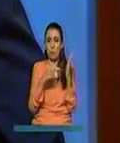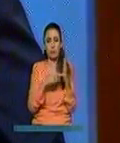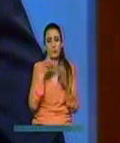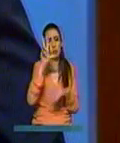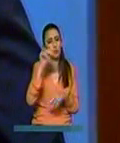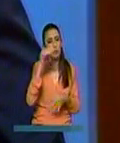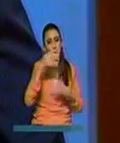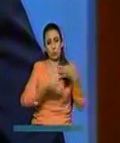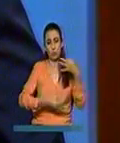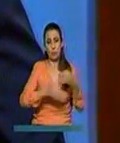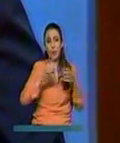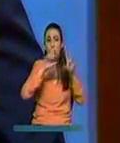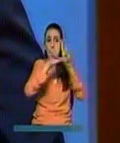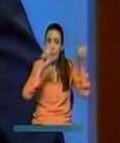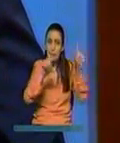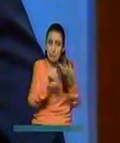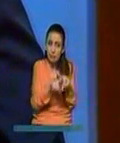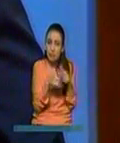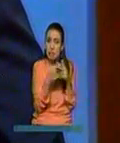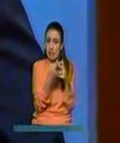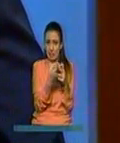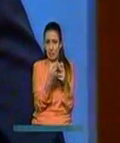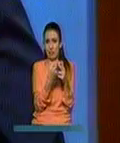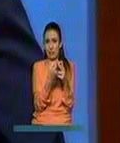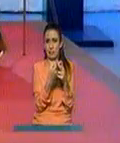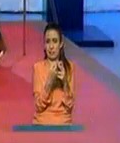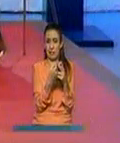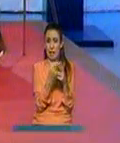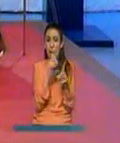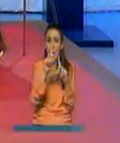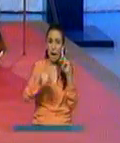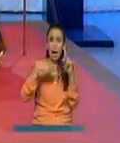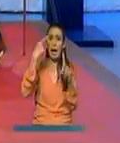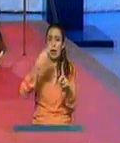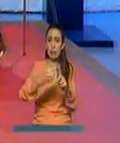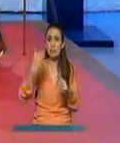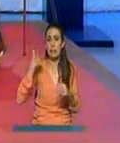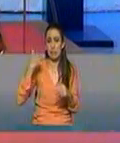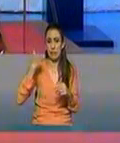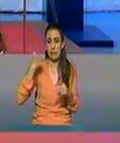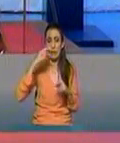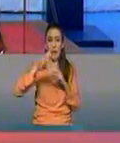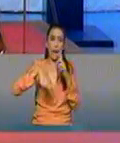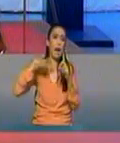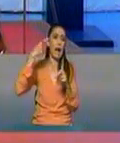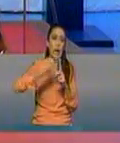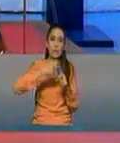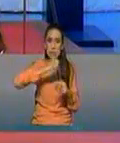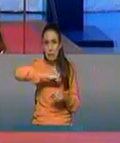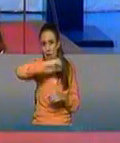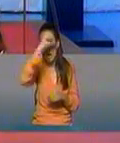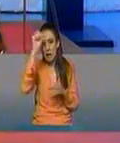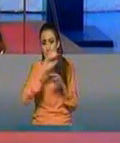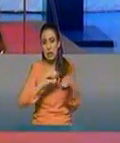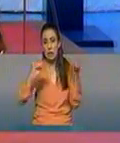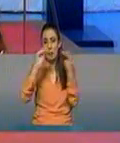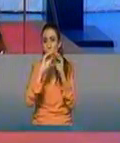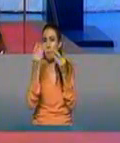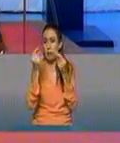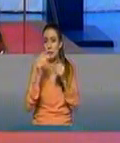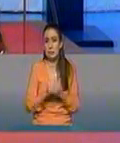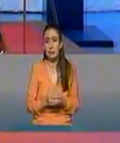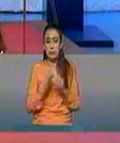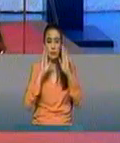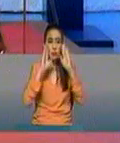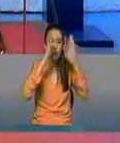que están naciendo, empresas pequeñas, que te demoras en generar una utilidad, que es claro, lo que debería estar un impuesto a la renta. Y esa utilidad que finalmente